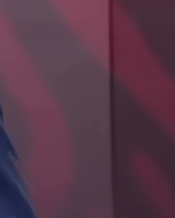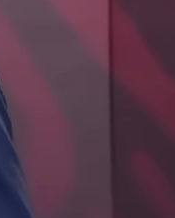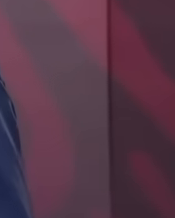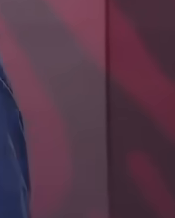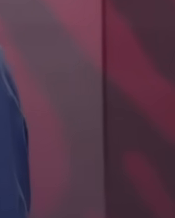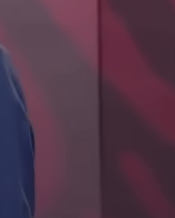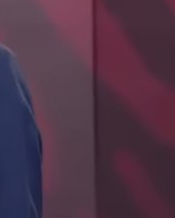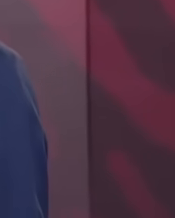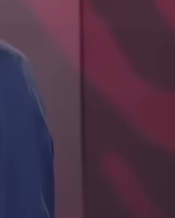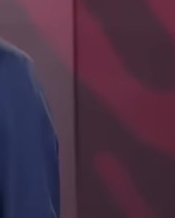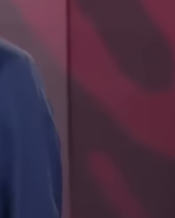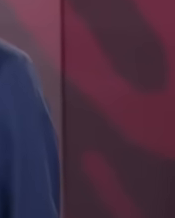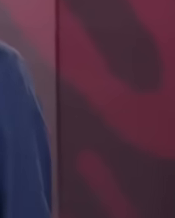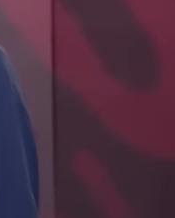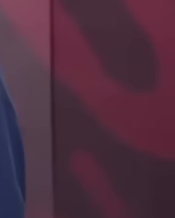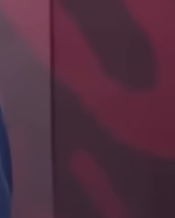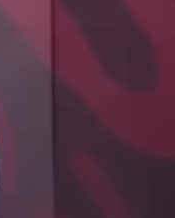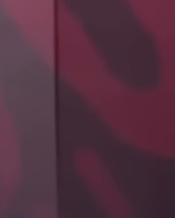la